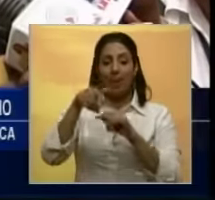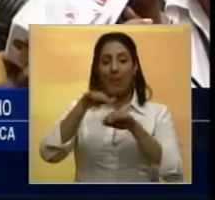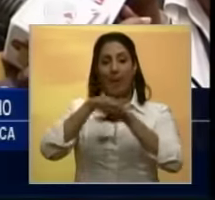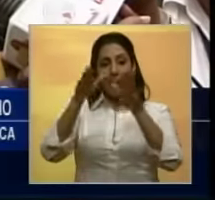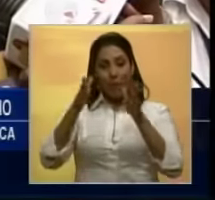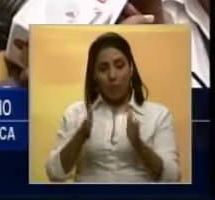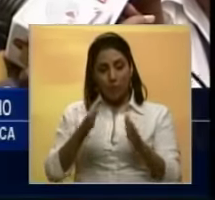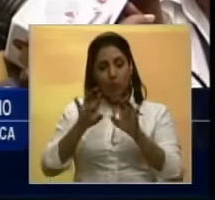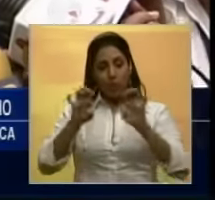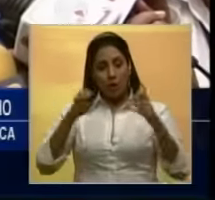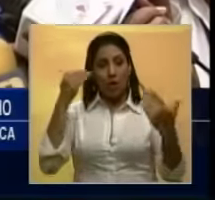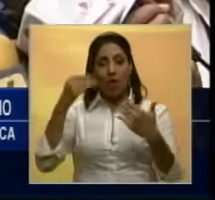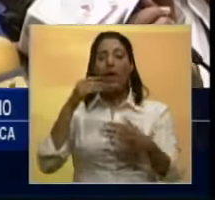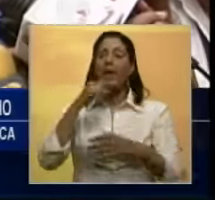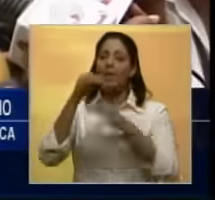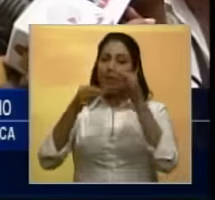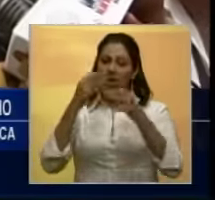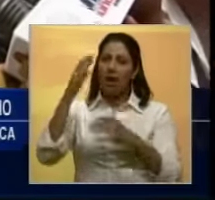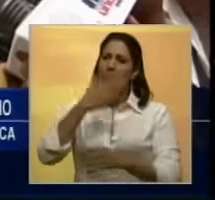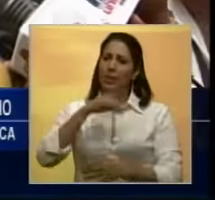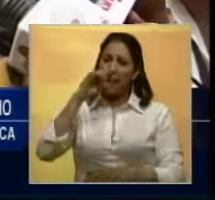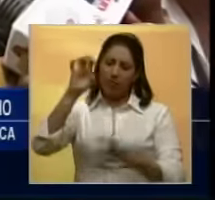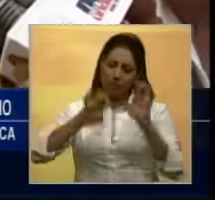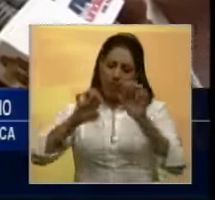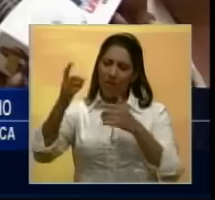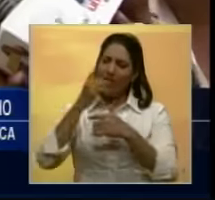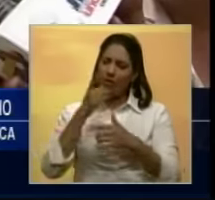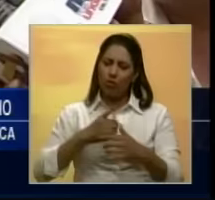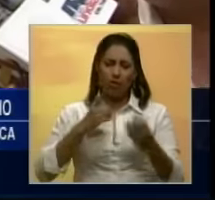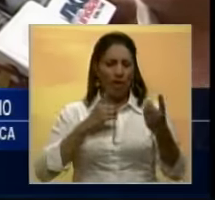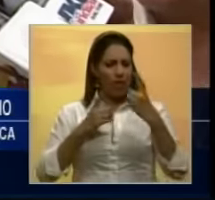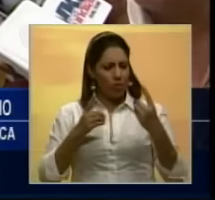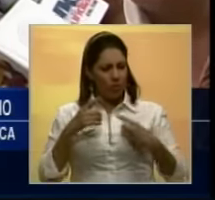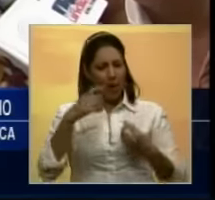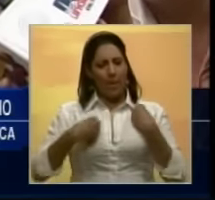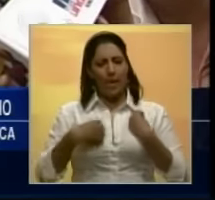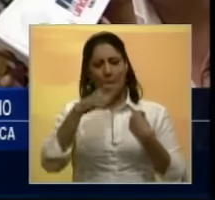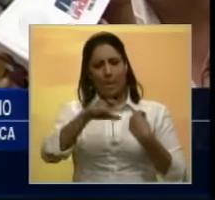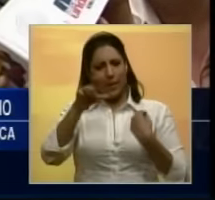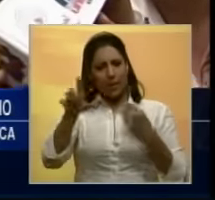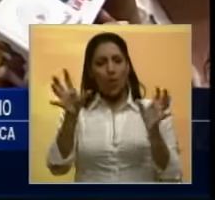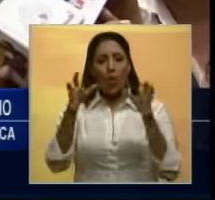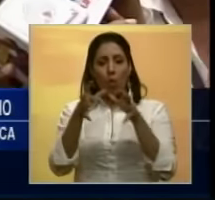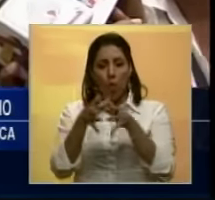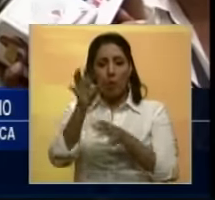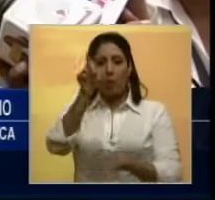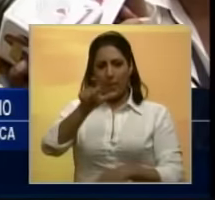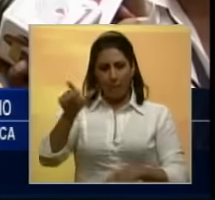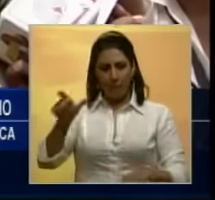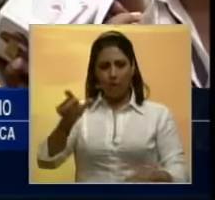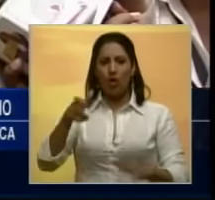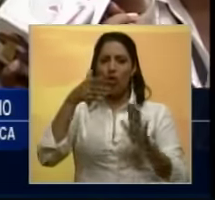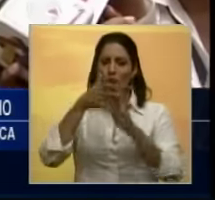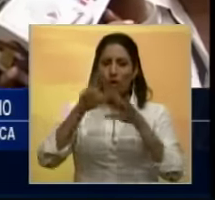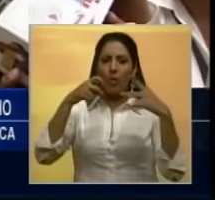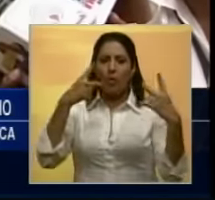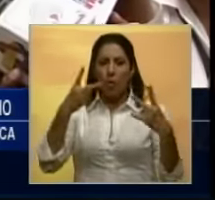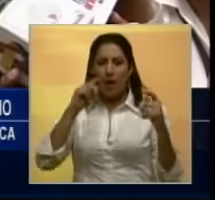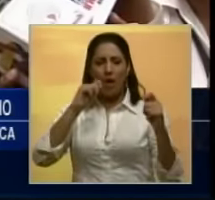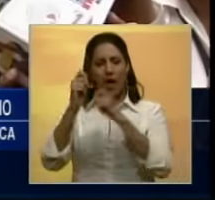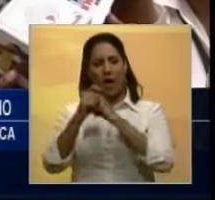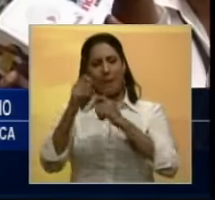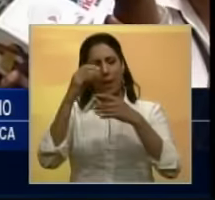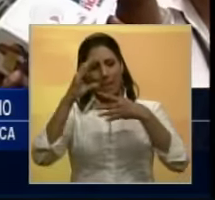Agua, expresó que el Ejecutivo ha evaluado las demandas, observaciones y preocupaciones de sectores de la sociedad sobre este nuevo